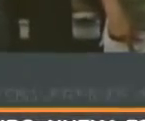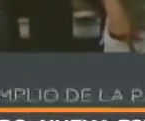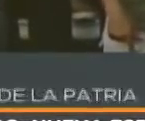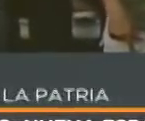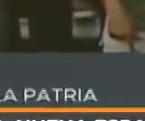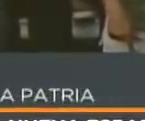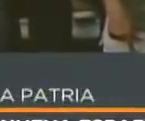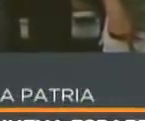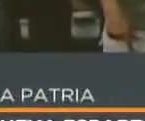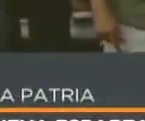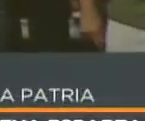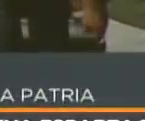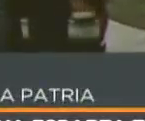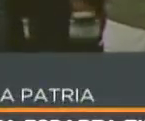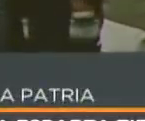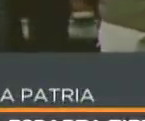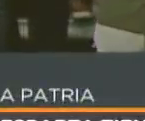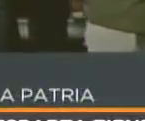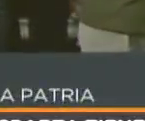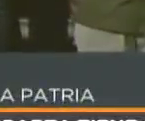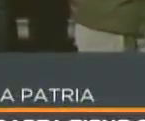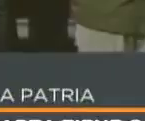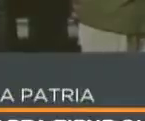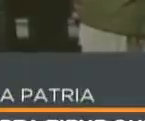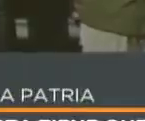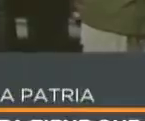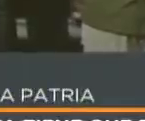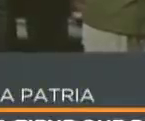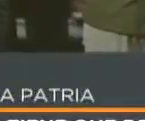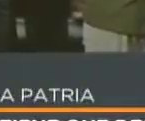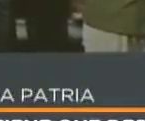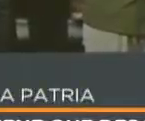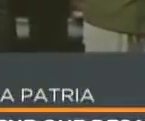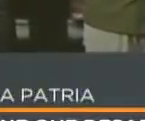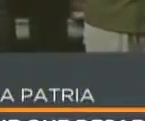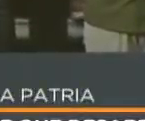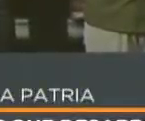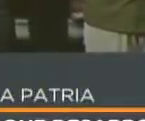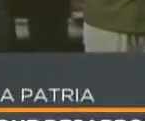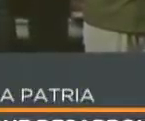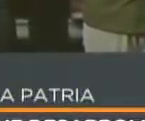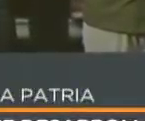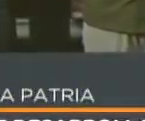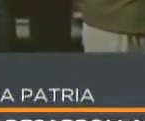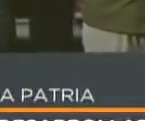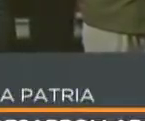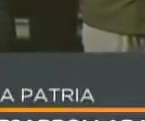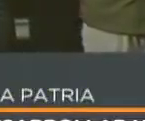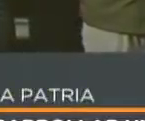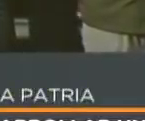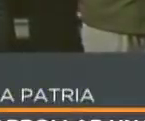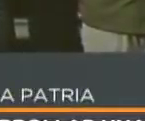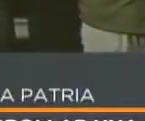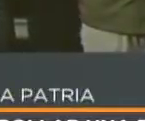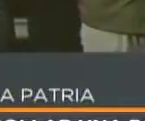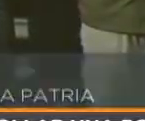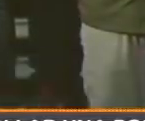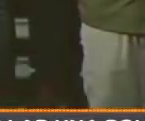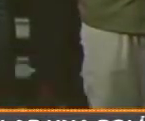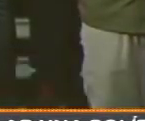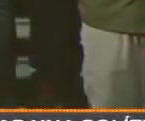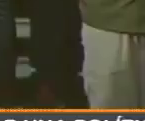alegría, tanto pueblo consciente, porque en Cumaná jamás en la